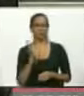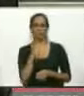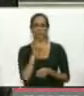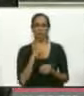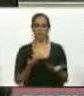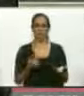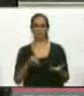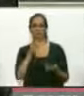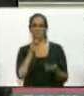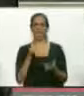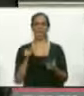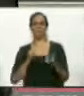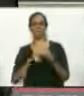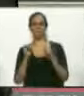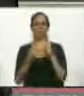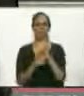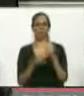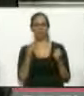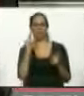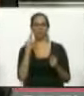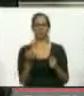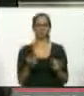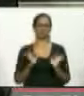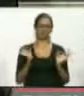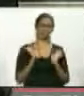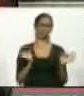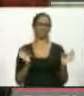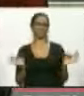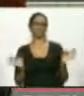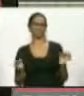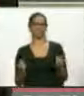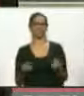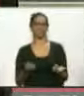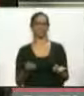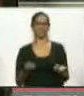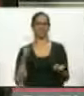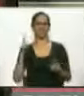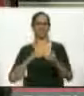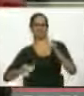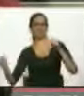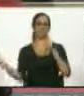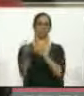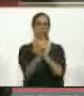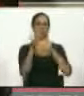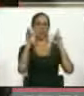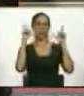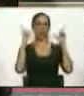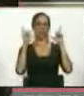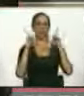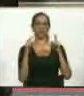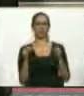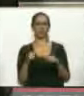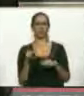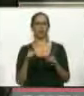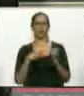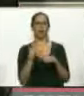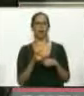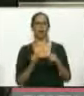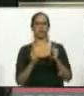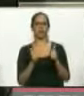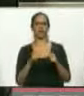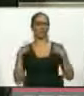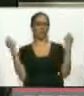informativa ahí está la esposa de waldo vamos a ver qué dice no ni le iba a respetar ella fue la que se metió en la cámara pero después de eso empezaron unas